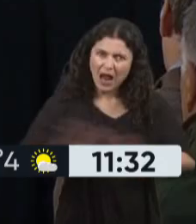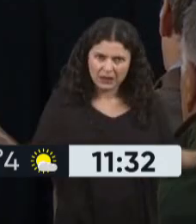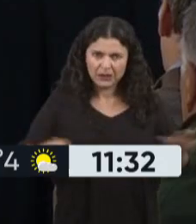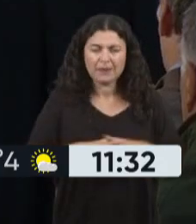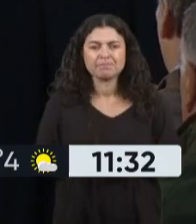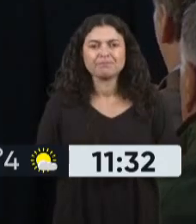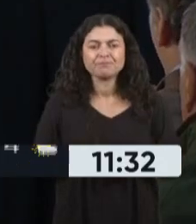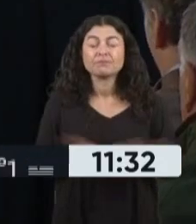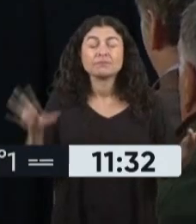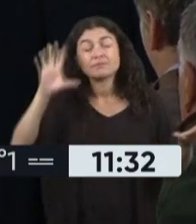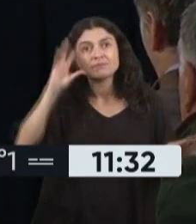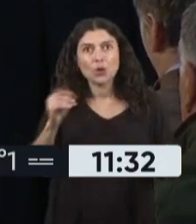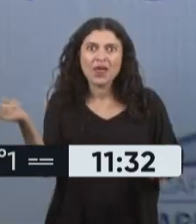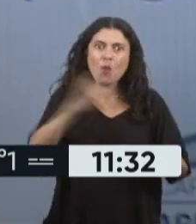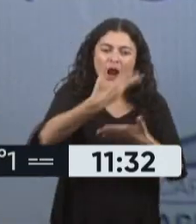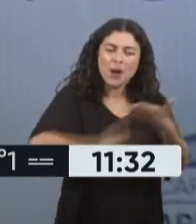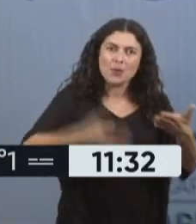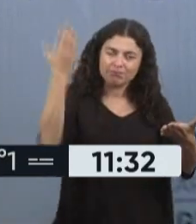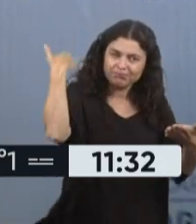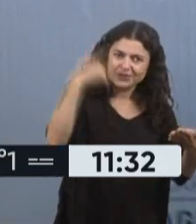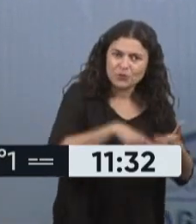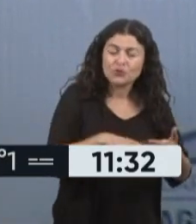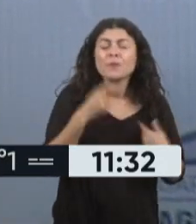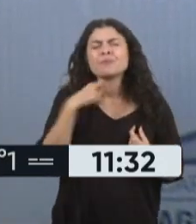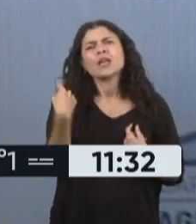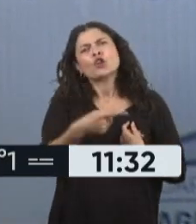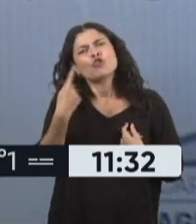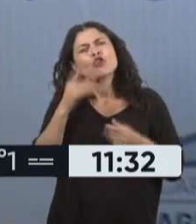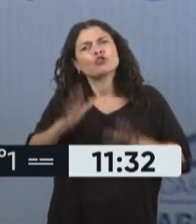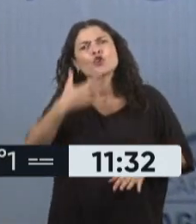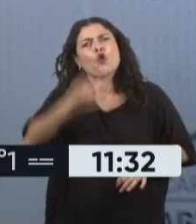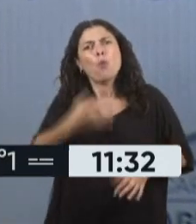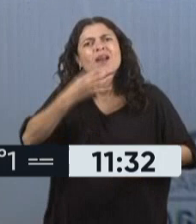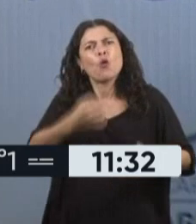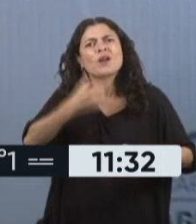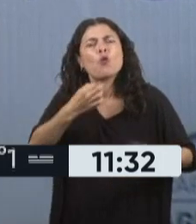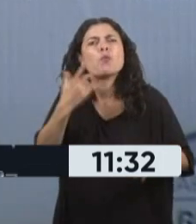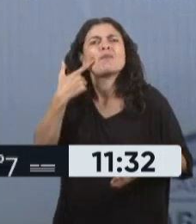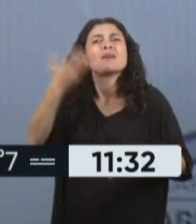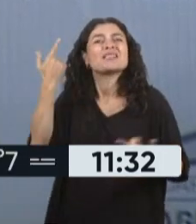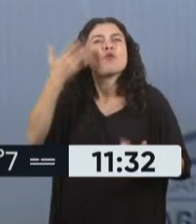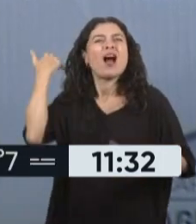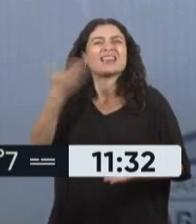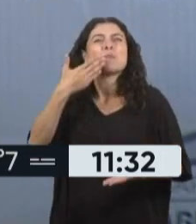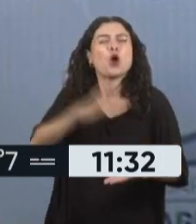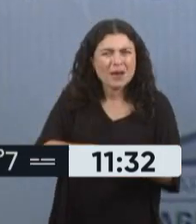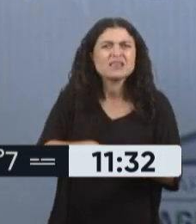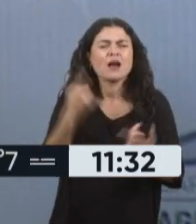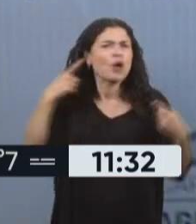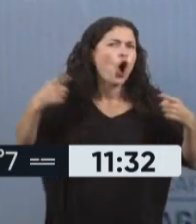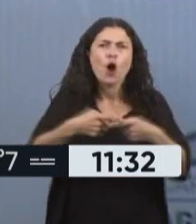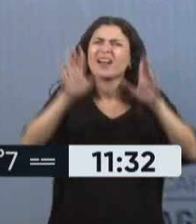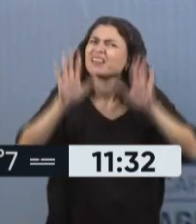Volviendo al discurso. Todo esto lo hacemos porque es nuestro deber aplicar nuevamente las ideas que hace 100 años hicieron de